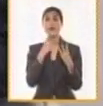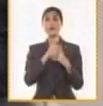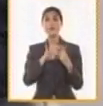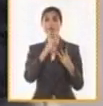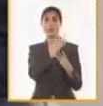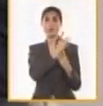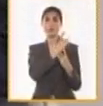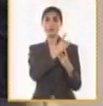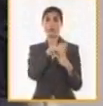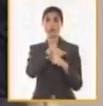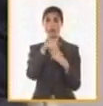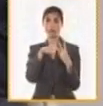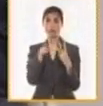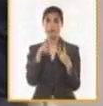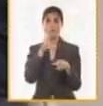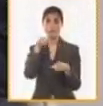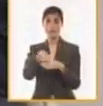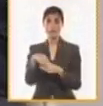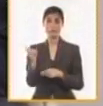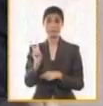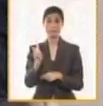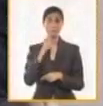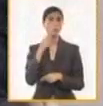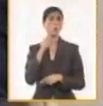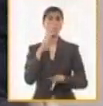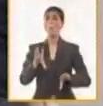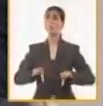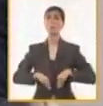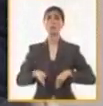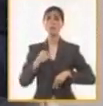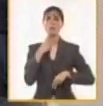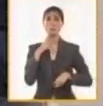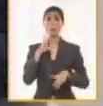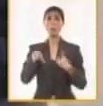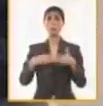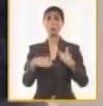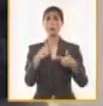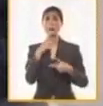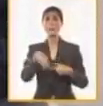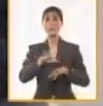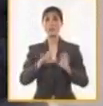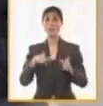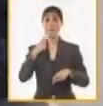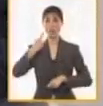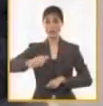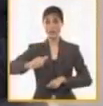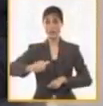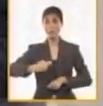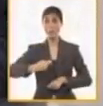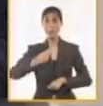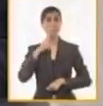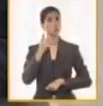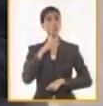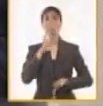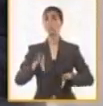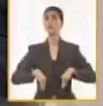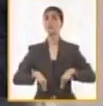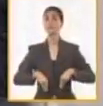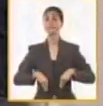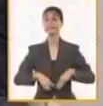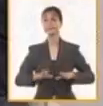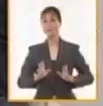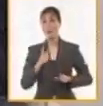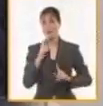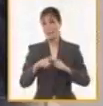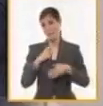indígenas, y ellos no aceptaron, y entraron en desacato, y el Tribunal Supremo lo declaró en desacato. Pero lo que llevaron adelante